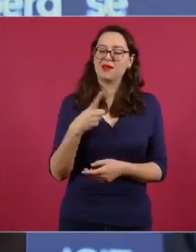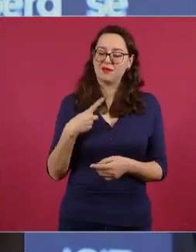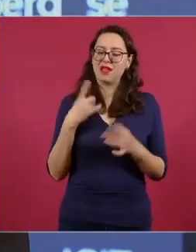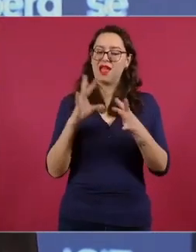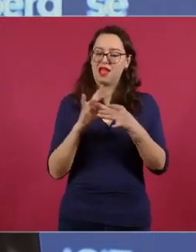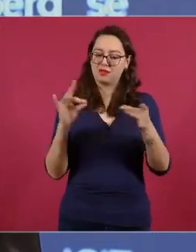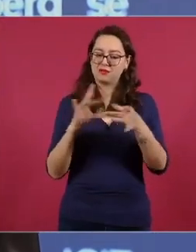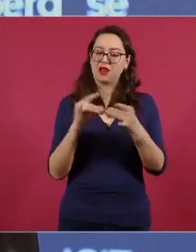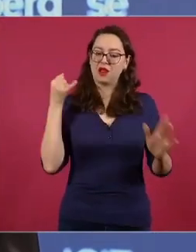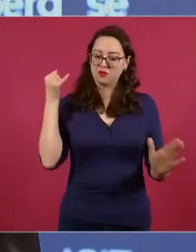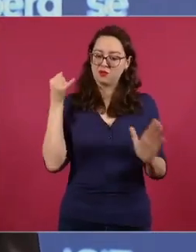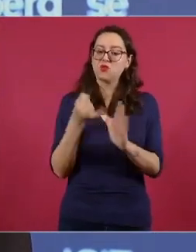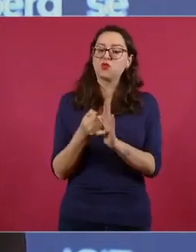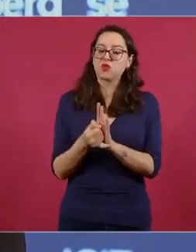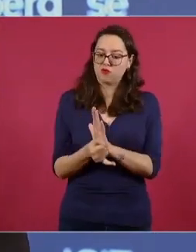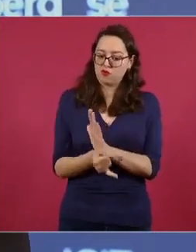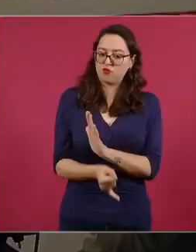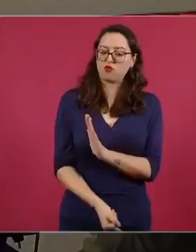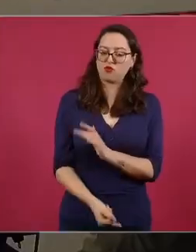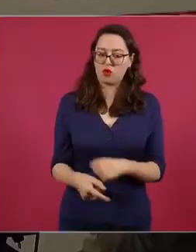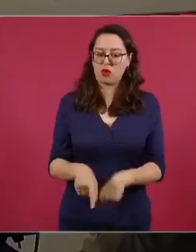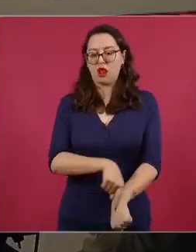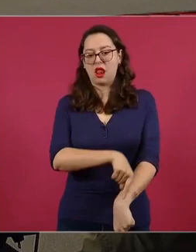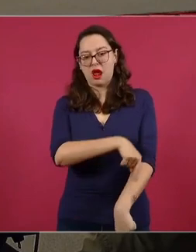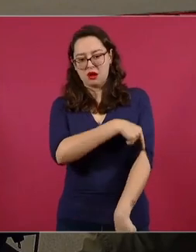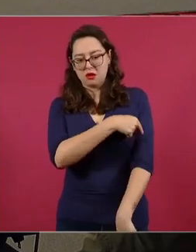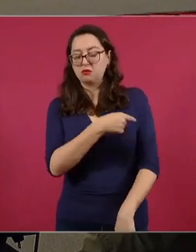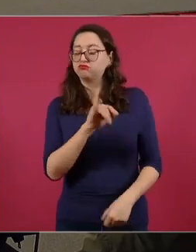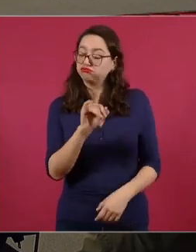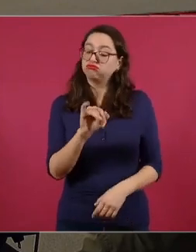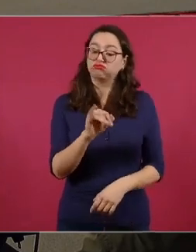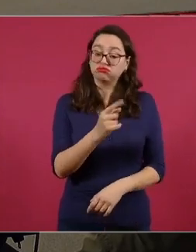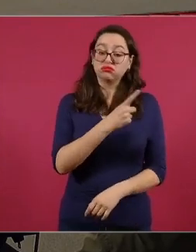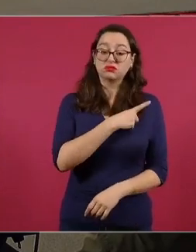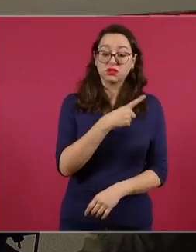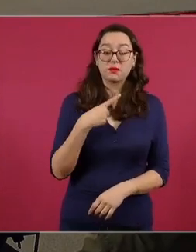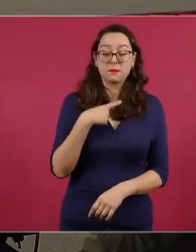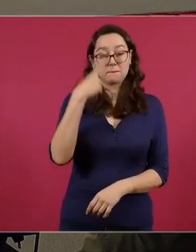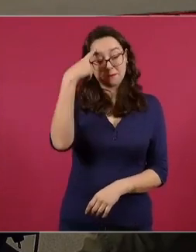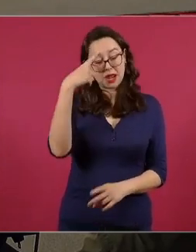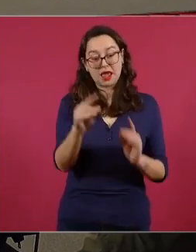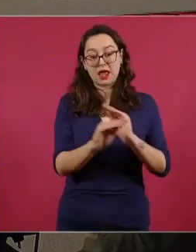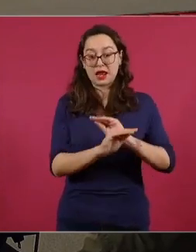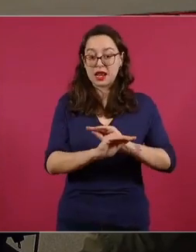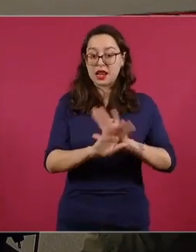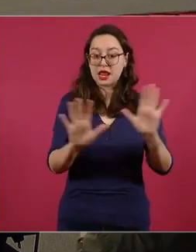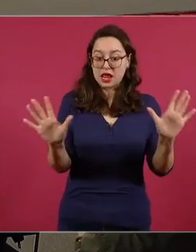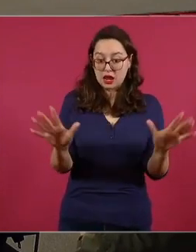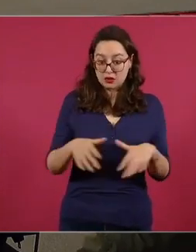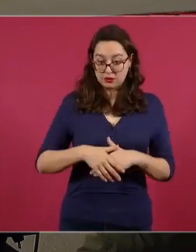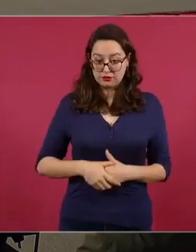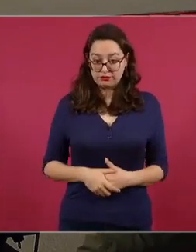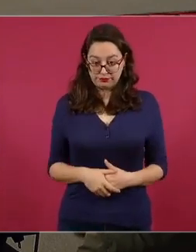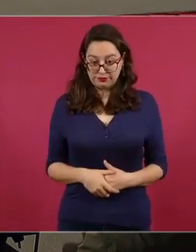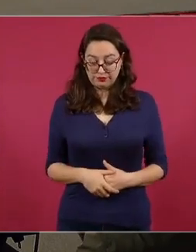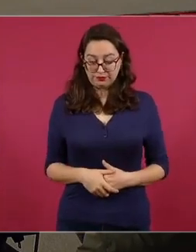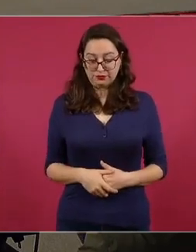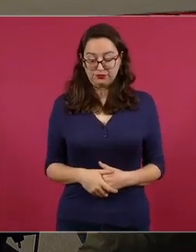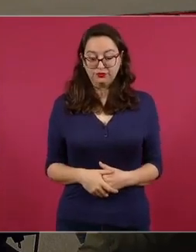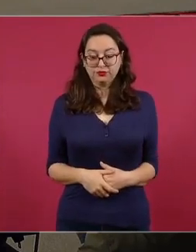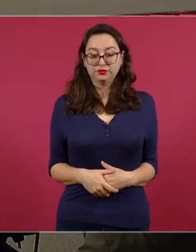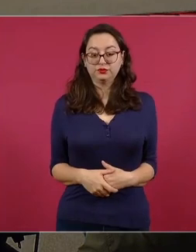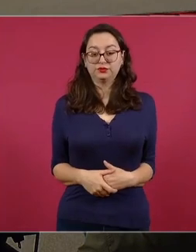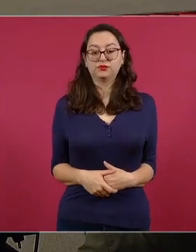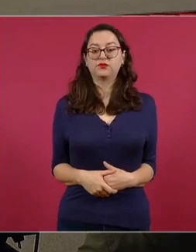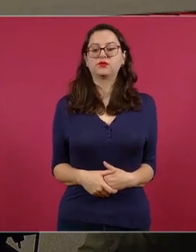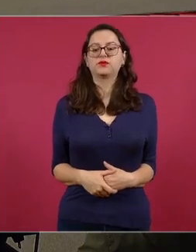lo que hay que explicar y entonces se generan pues cosas. Finalmente quiero decirle lo siguiente como